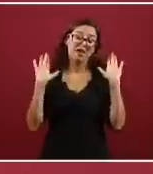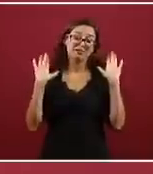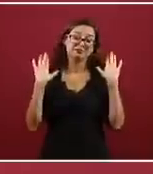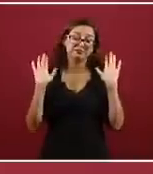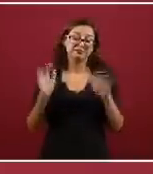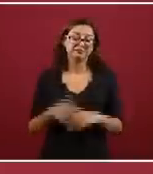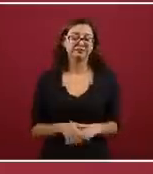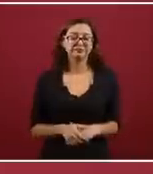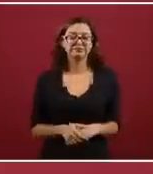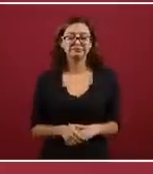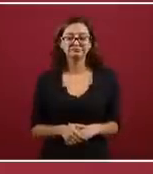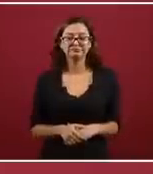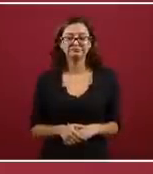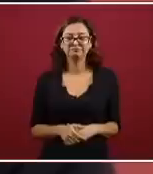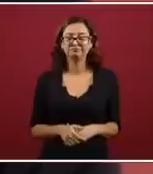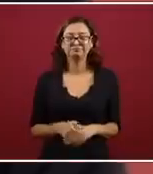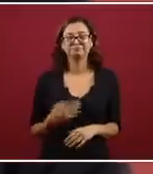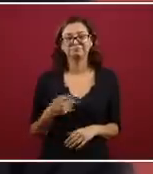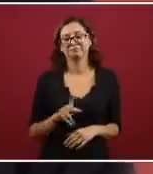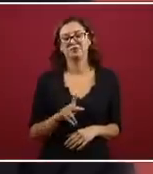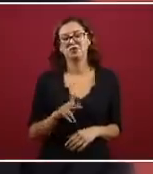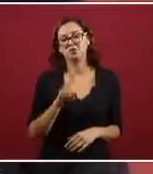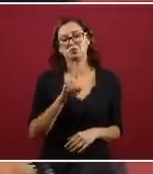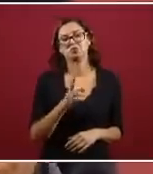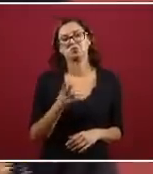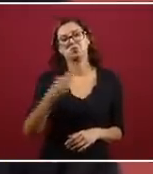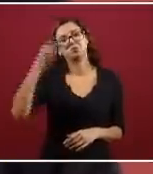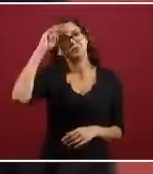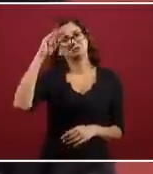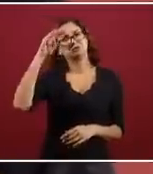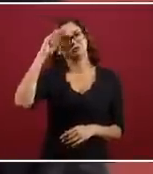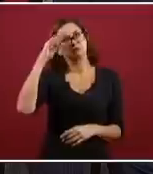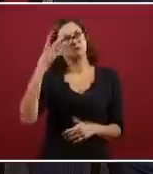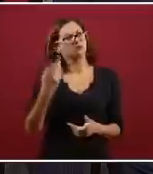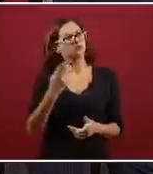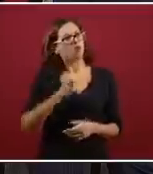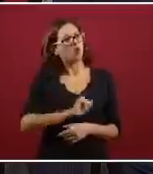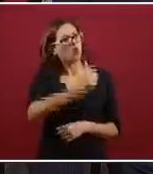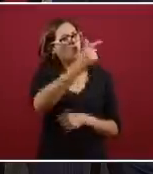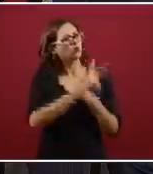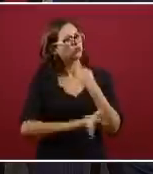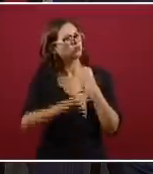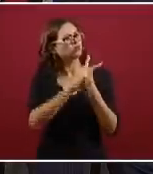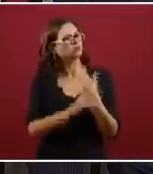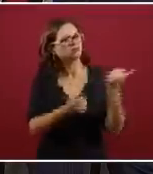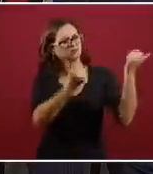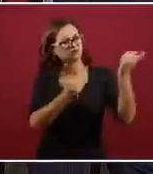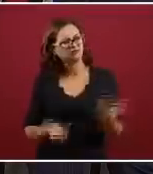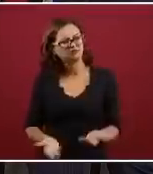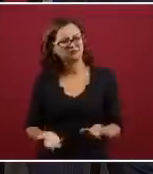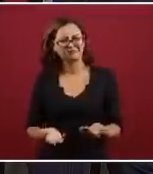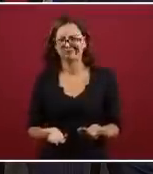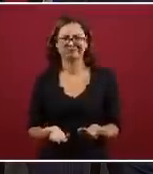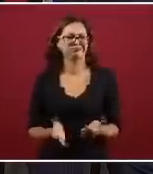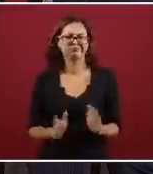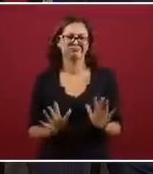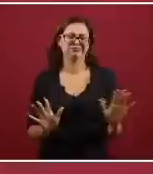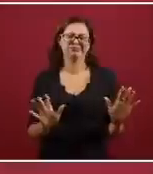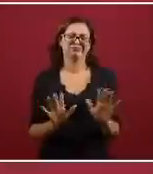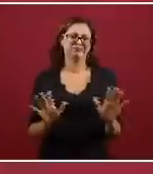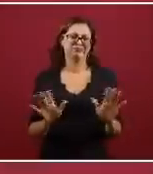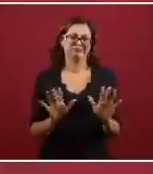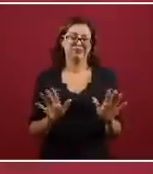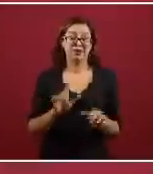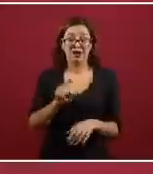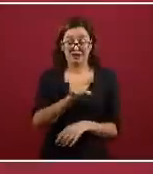No se pensaba en esto, en traer gas, al contrario, acuérdense ustedes que se hizo